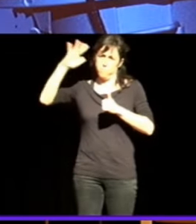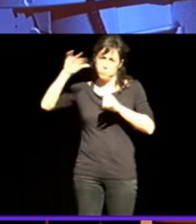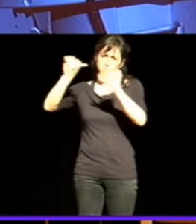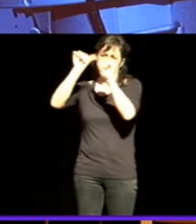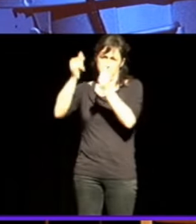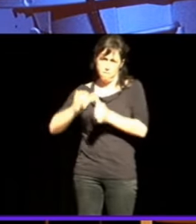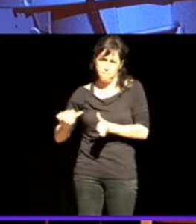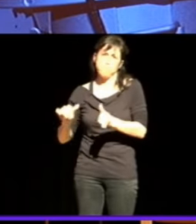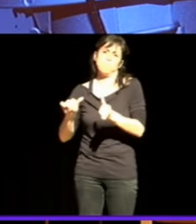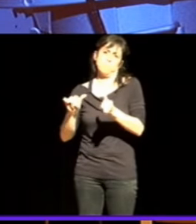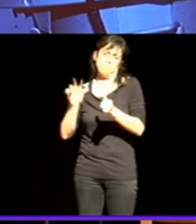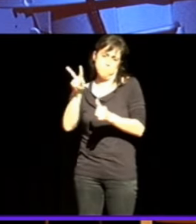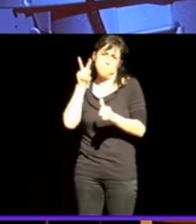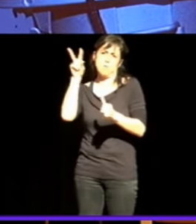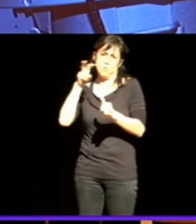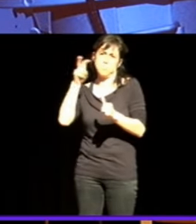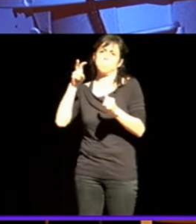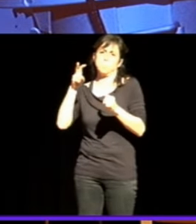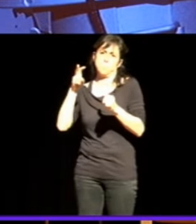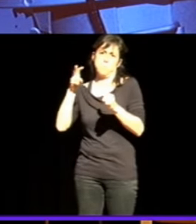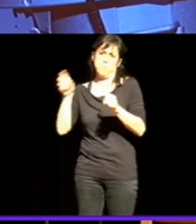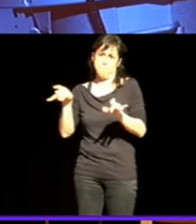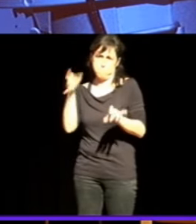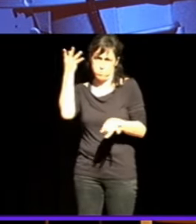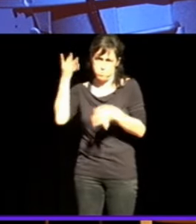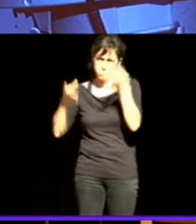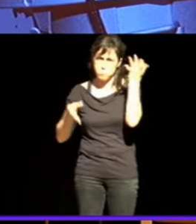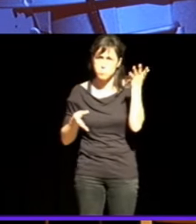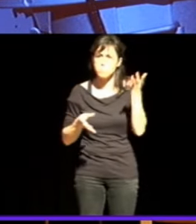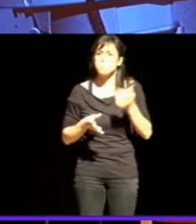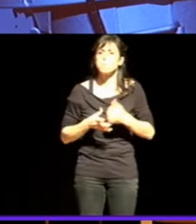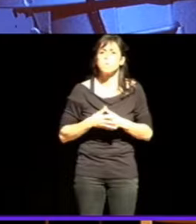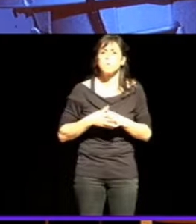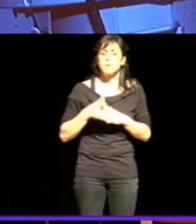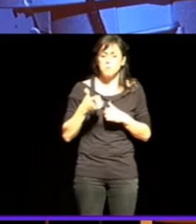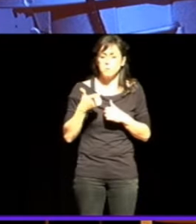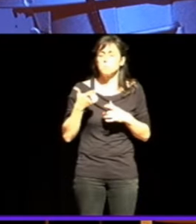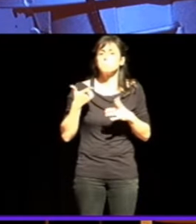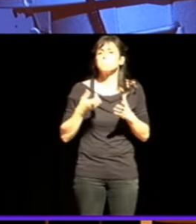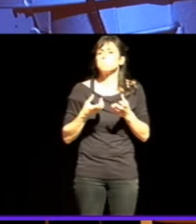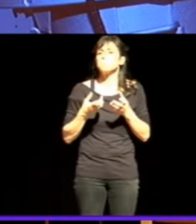La terapia del encuentro analiza que estamos en una sociedad patriarcal